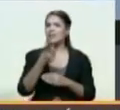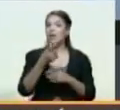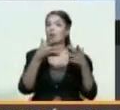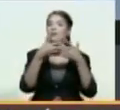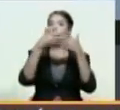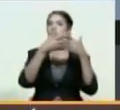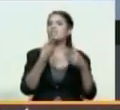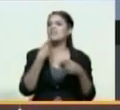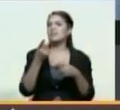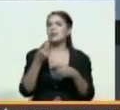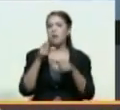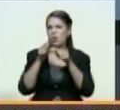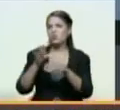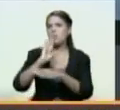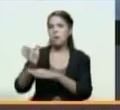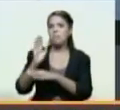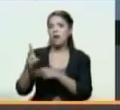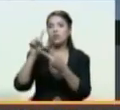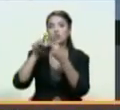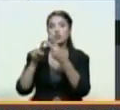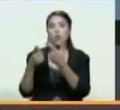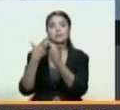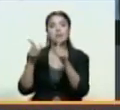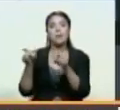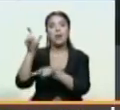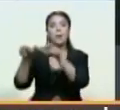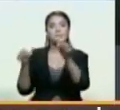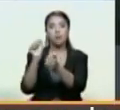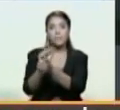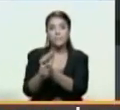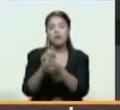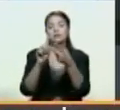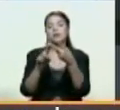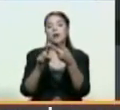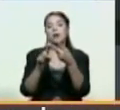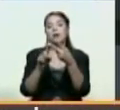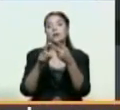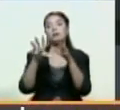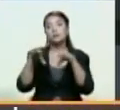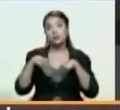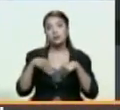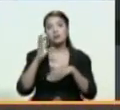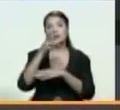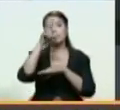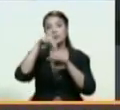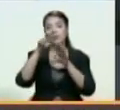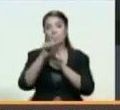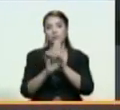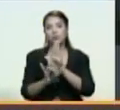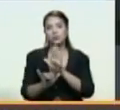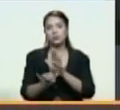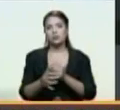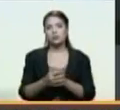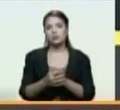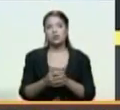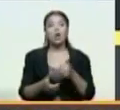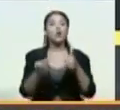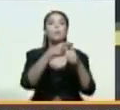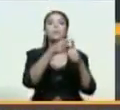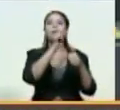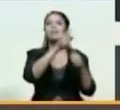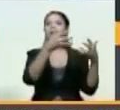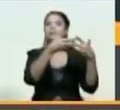no sucedan dos cosas, que se liberen a los presos políticos y que se reconozca a la Asamblea Nacional. ¿Cuál es la respuesta? Lo primero que tiene que hacer los Estados